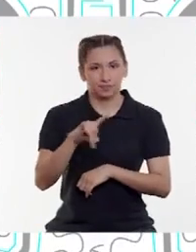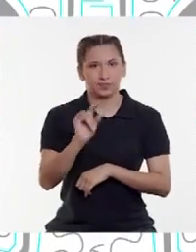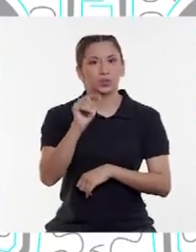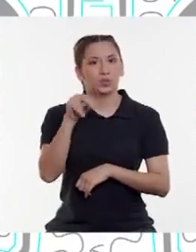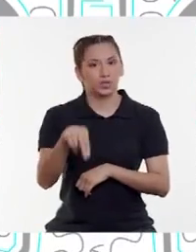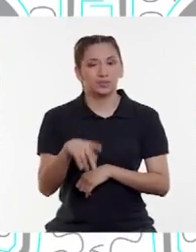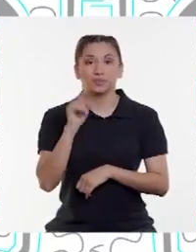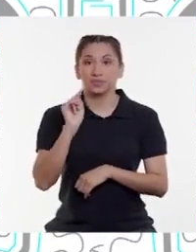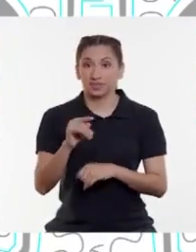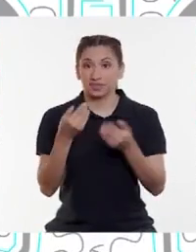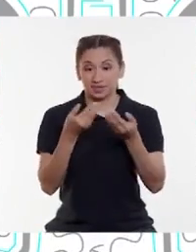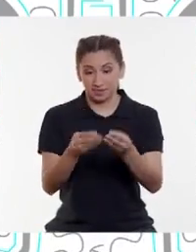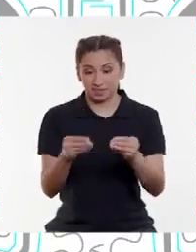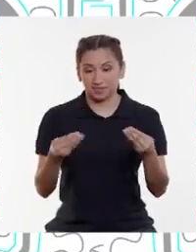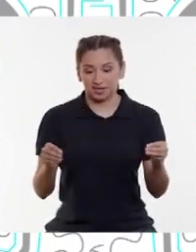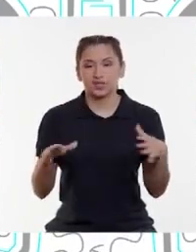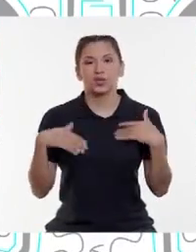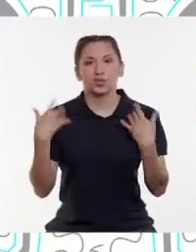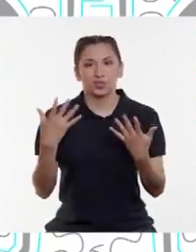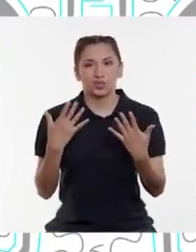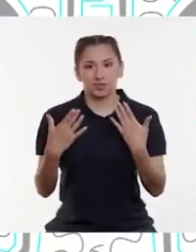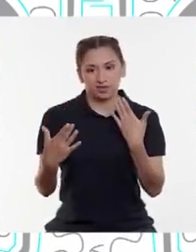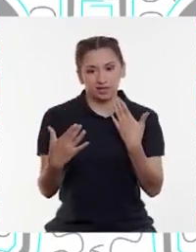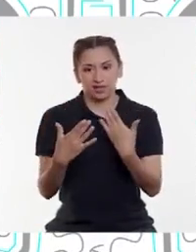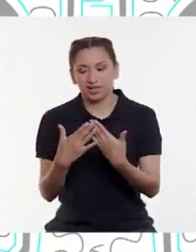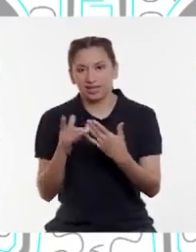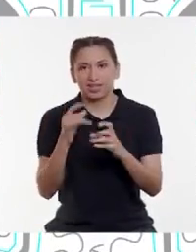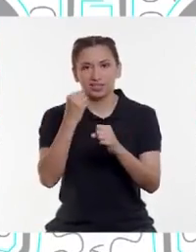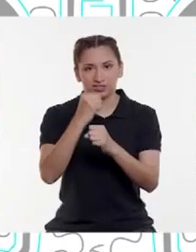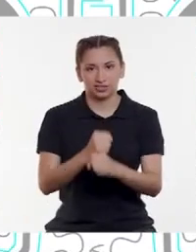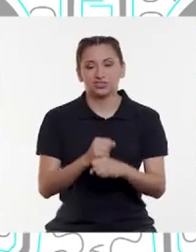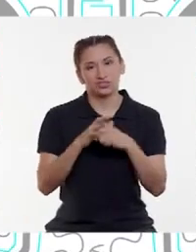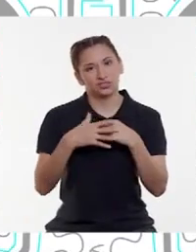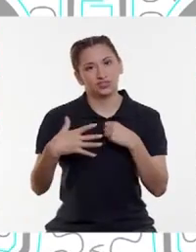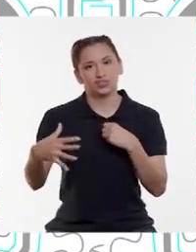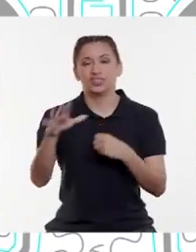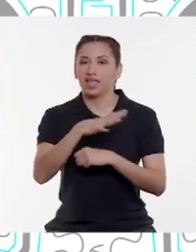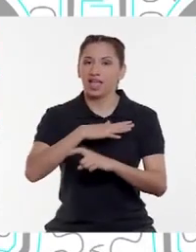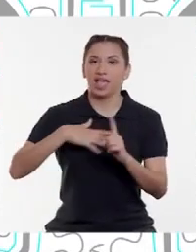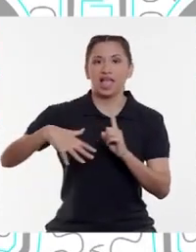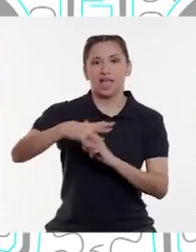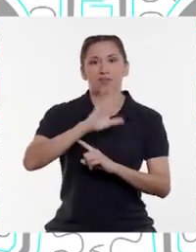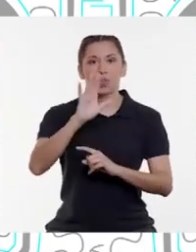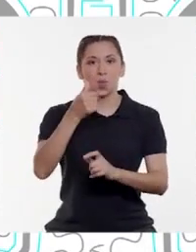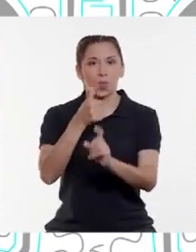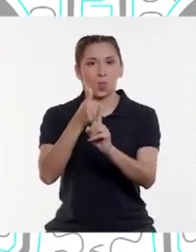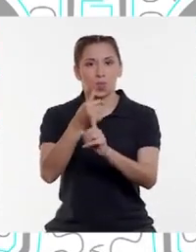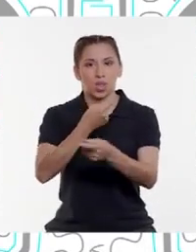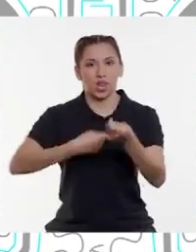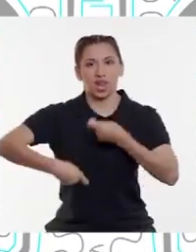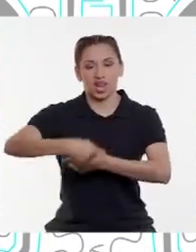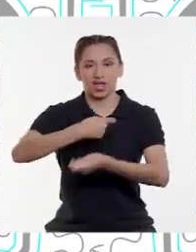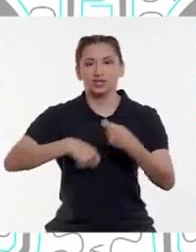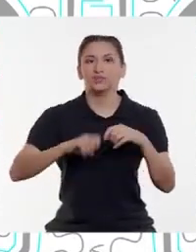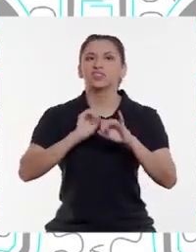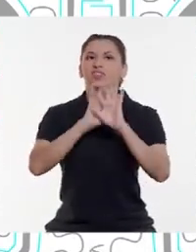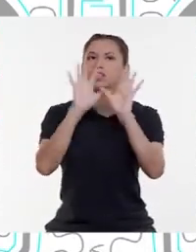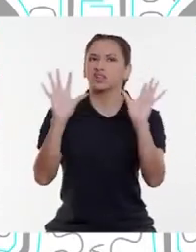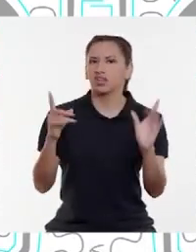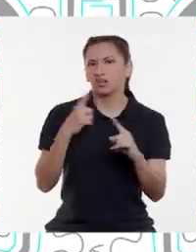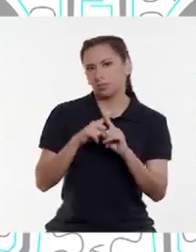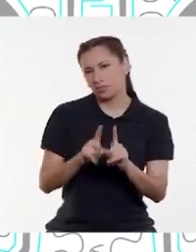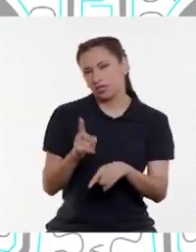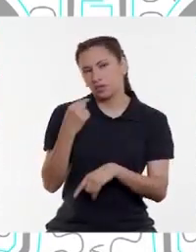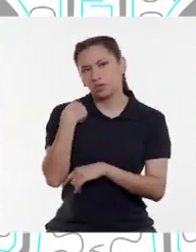Juan. Con esta clase de materiales podemos acercarnos a la sostenibilidad ambiental en nuestros propios negocios. Claro,